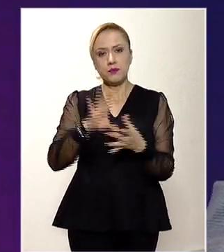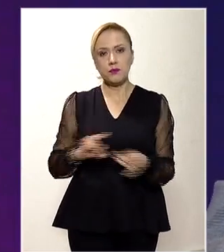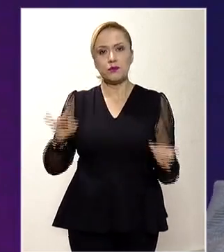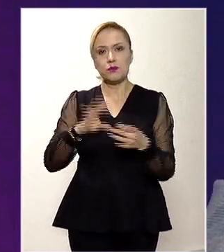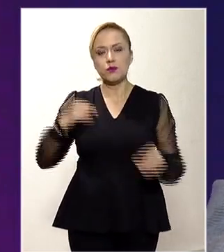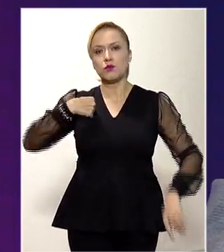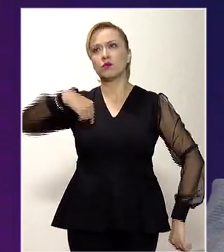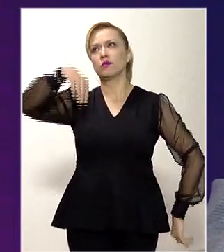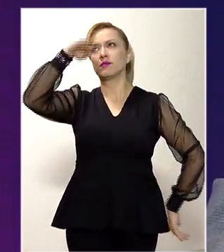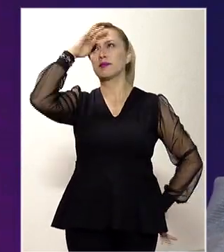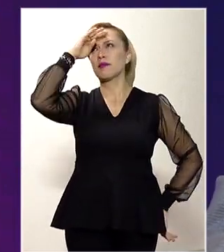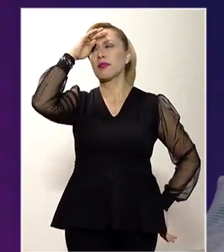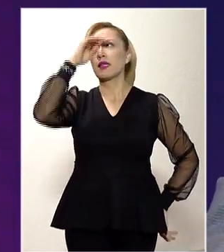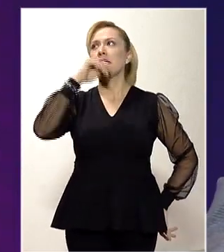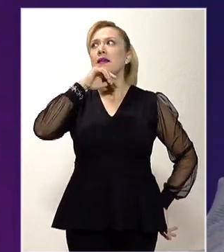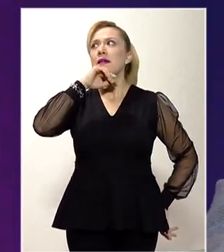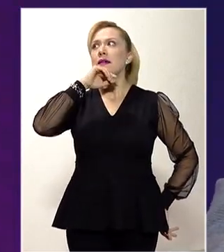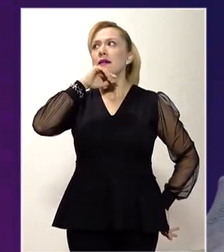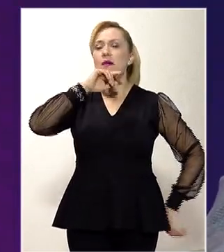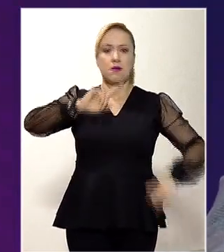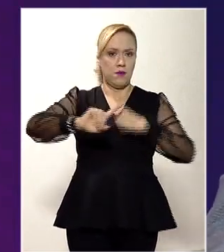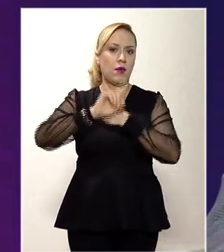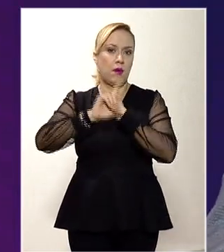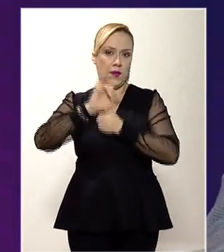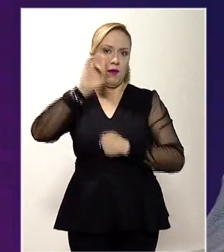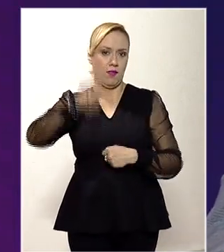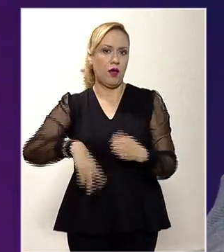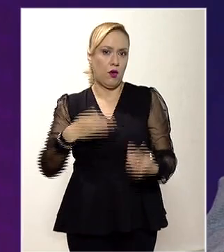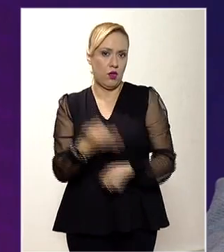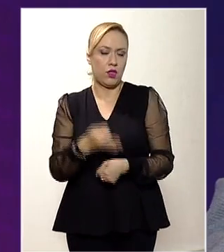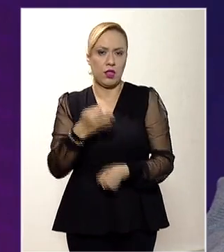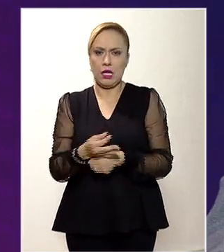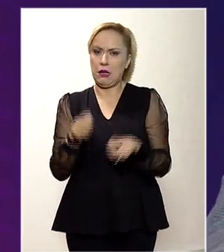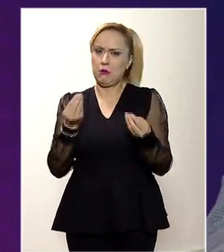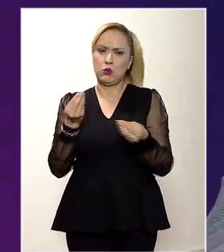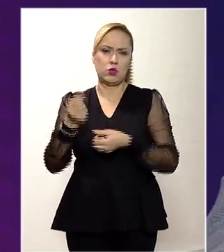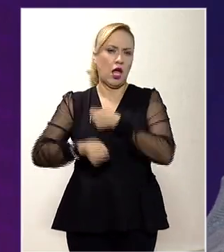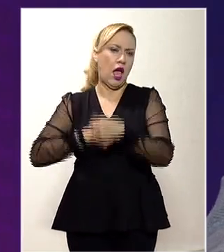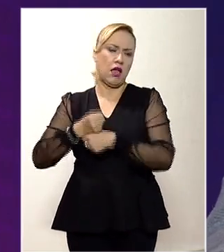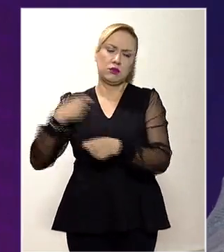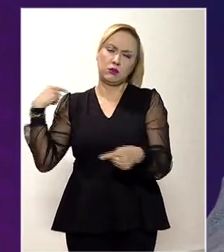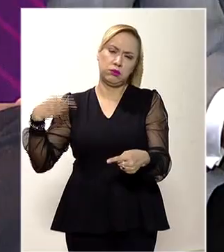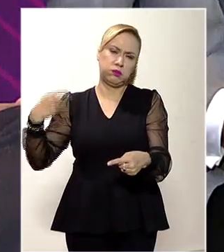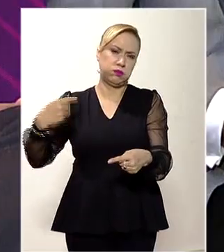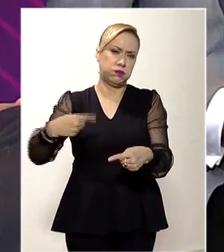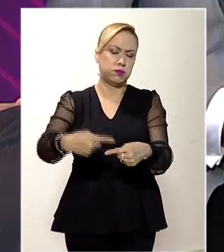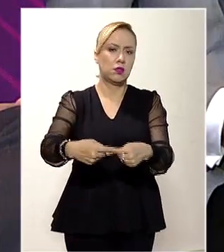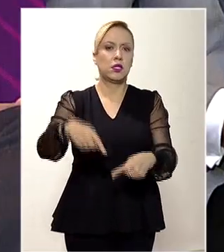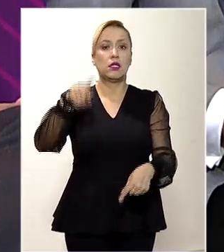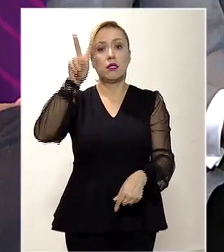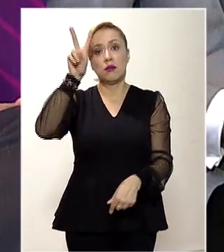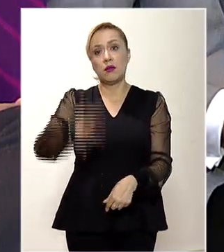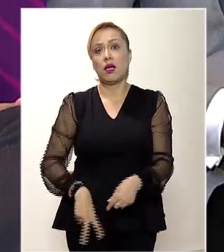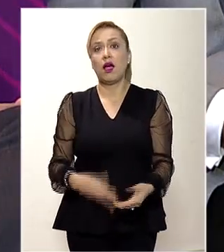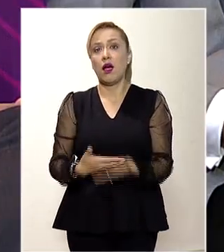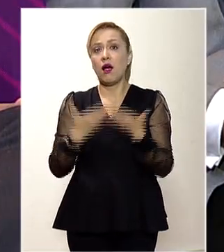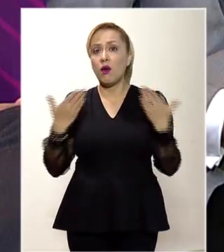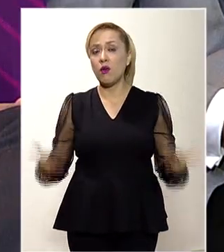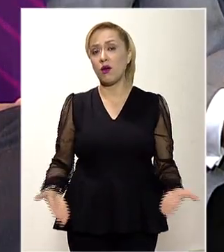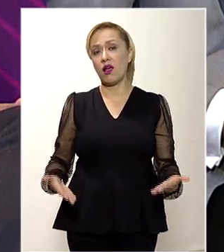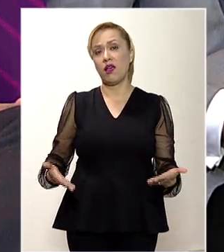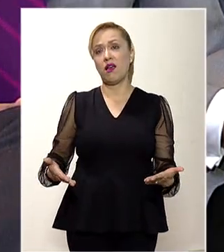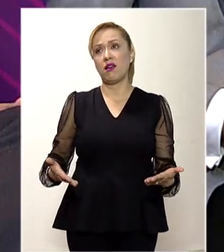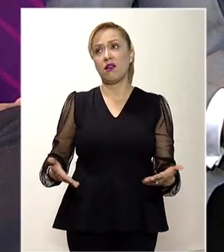lleva a pensar que, o sea, aunque es un problema que estamos viviendo, ¿no? Y tenemos varios años ya sufriendo, es un problema que nos va a acompañar